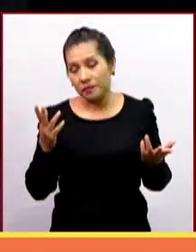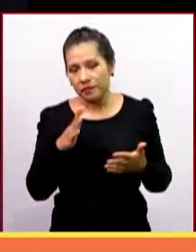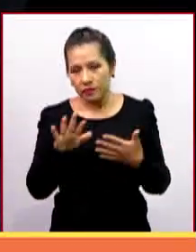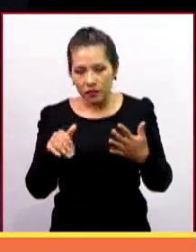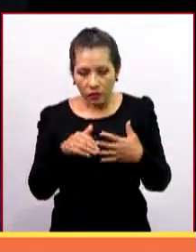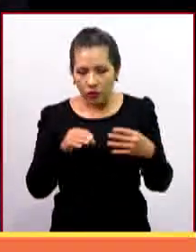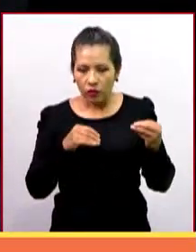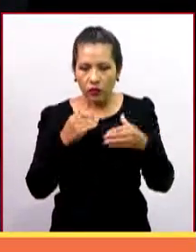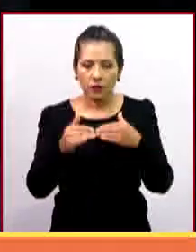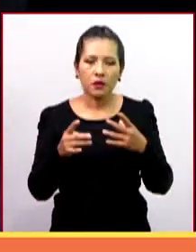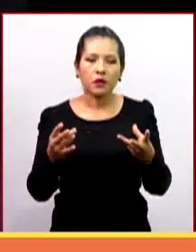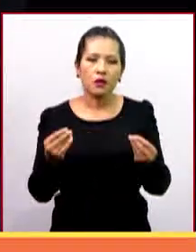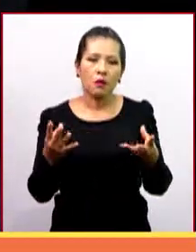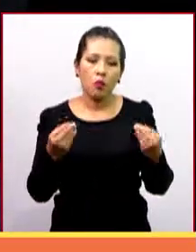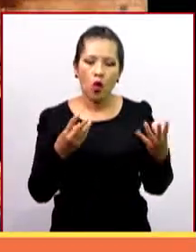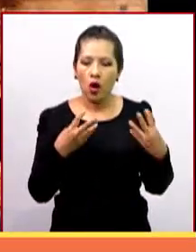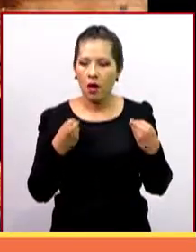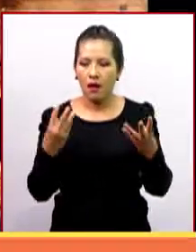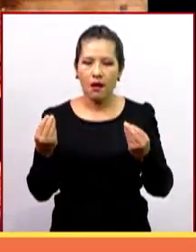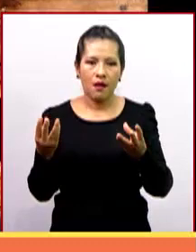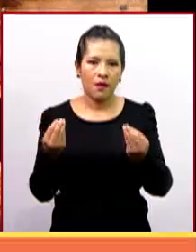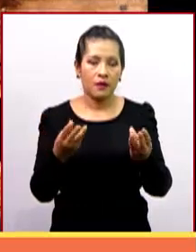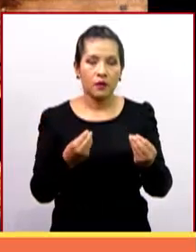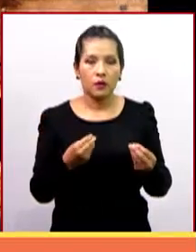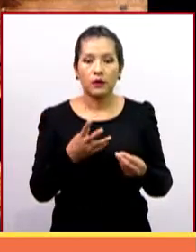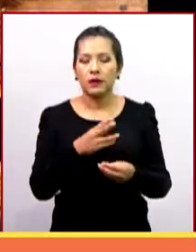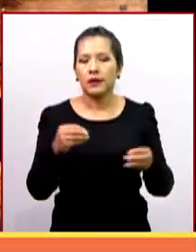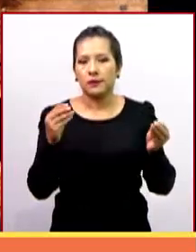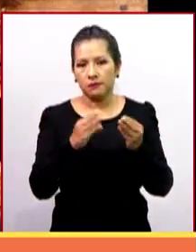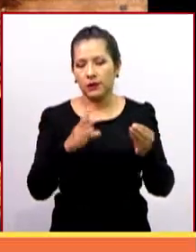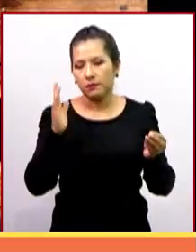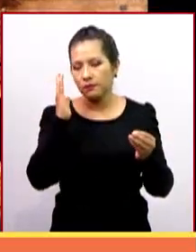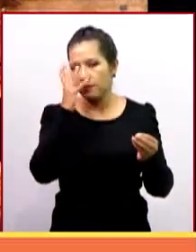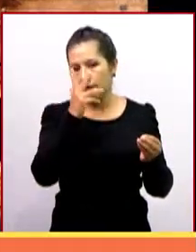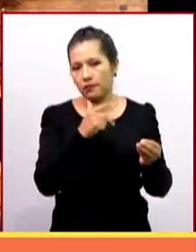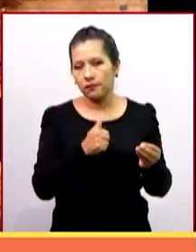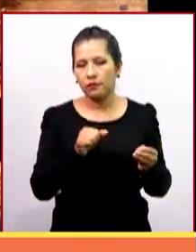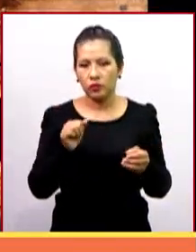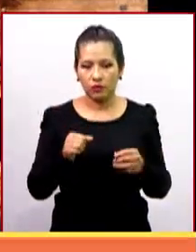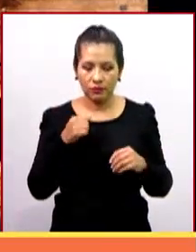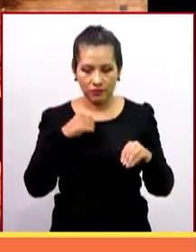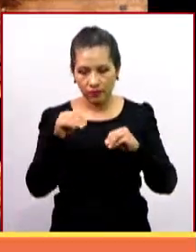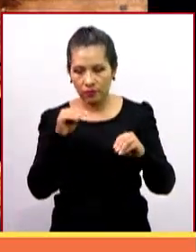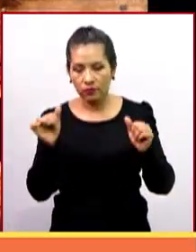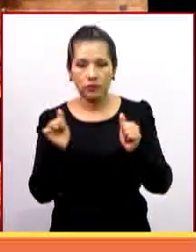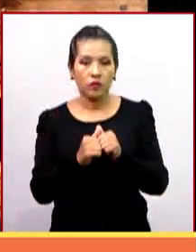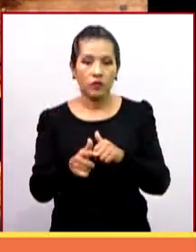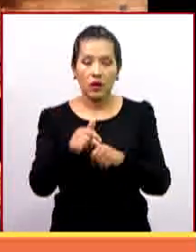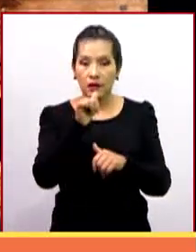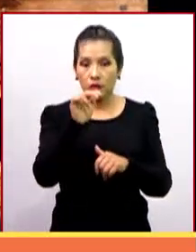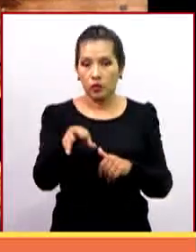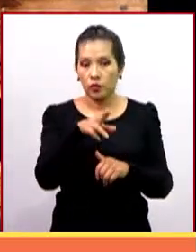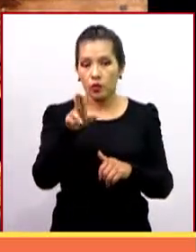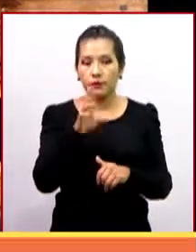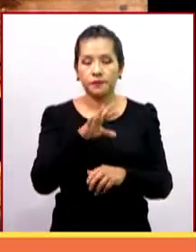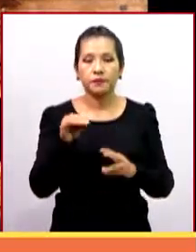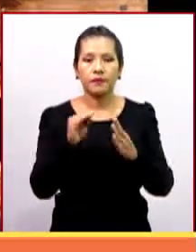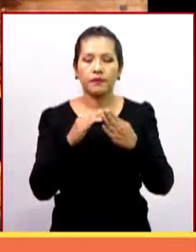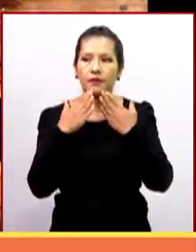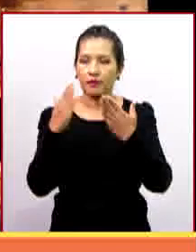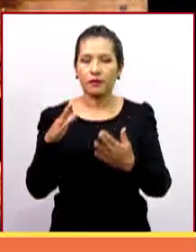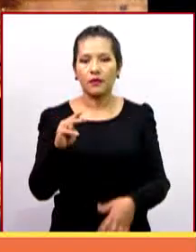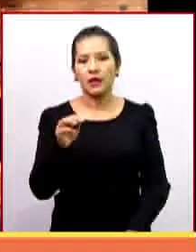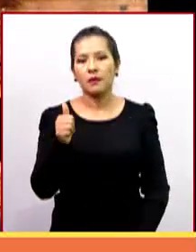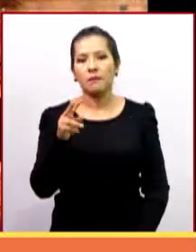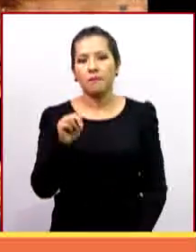proceso mojado. Y muy, muy interesante de exploración con el elemento. También agradecemos a Mandala, que